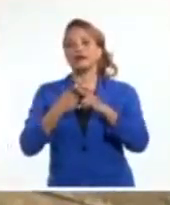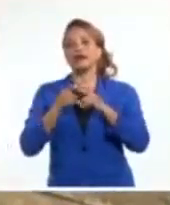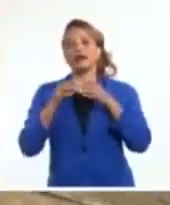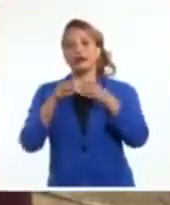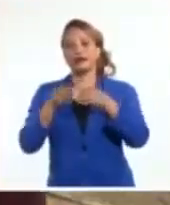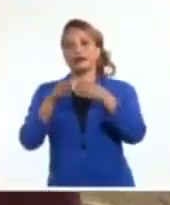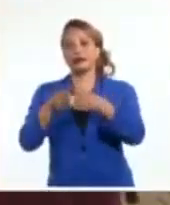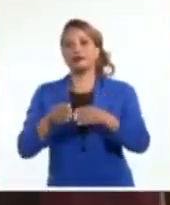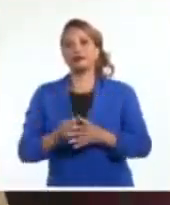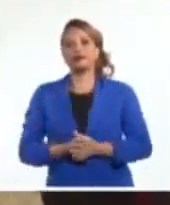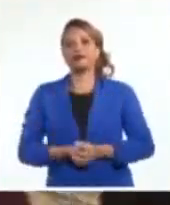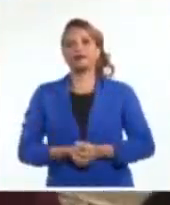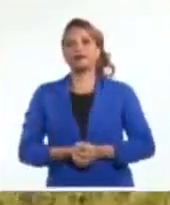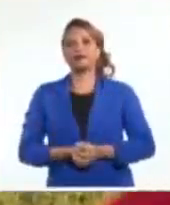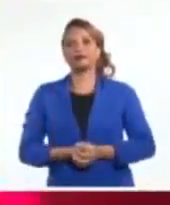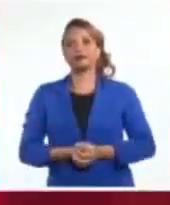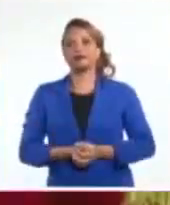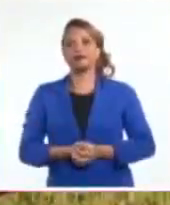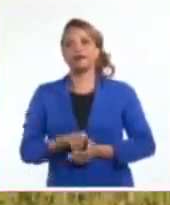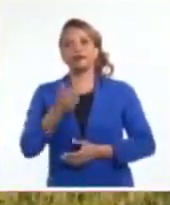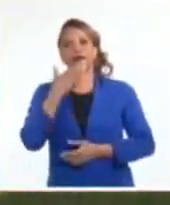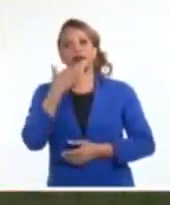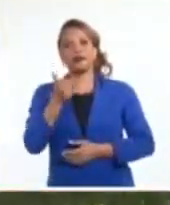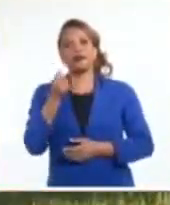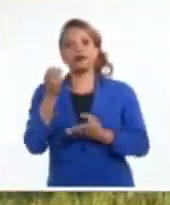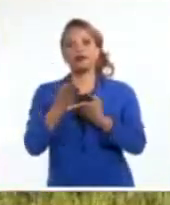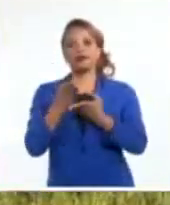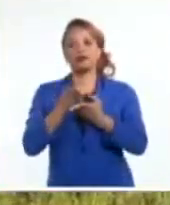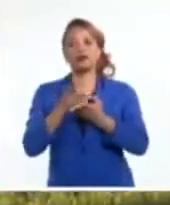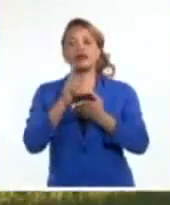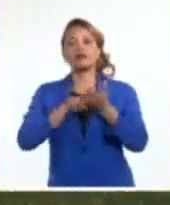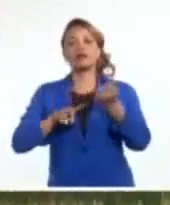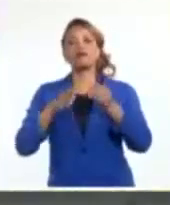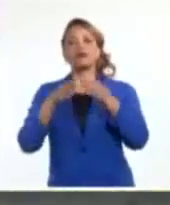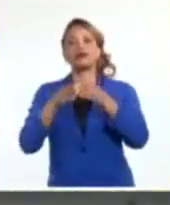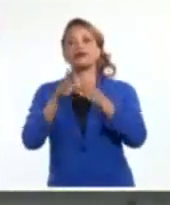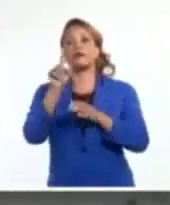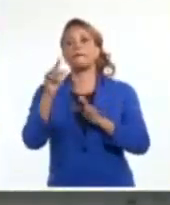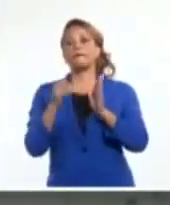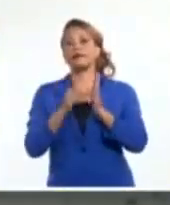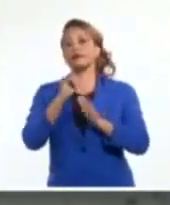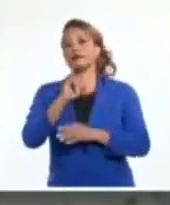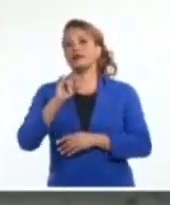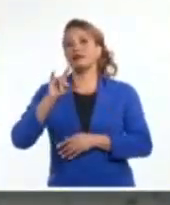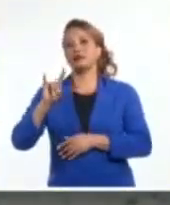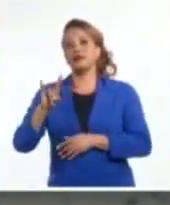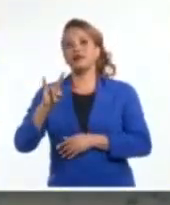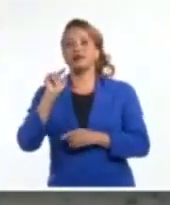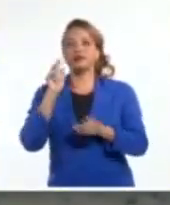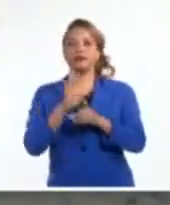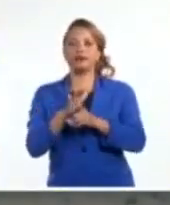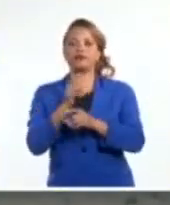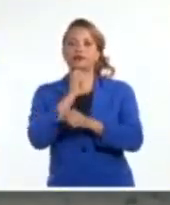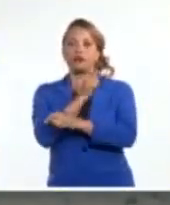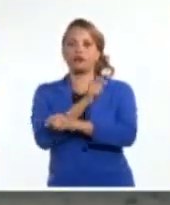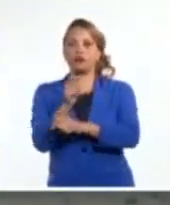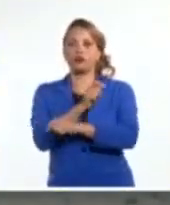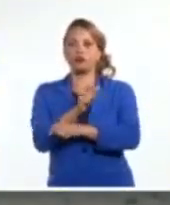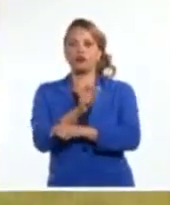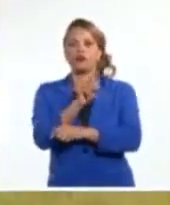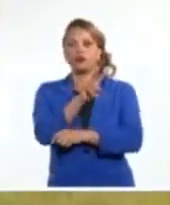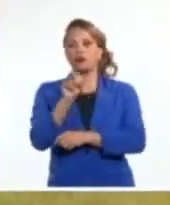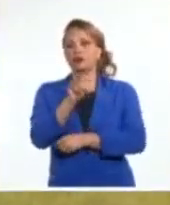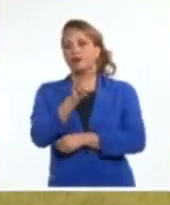Para fertilizar el porvenir de la nación, en Granma 1069 escuelas abrieron sus puertas. Alumnos, maestros